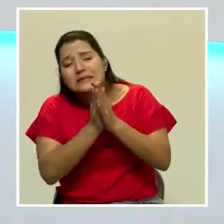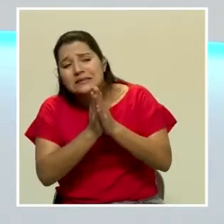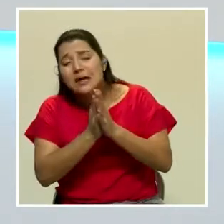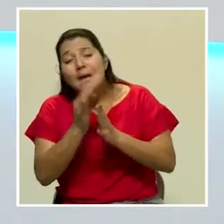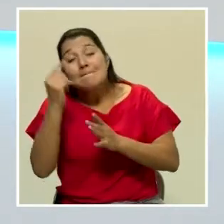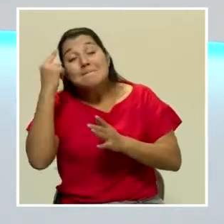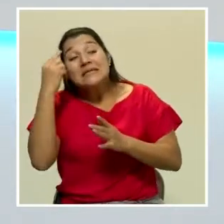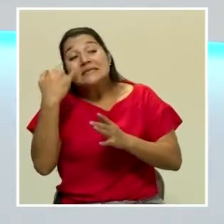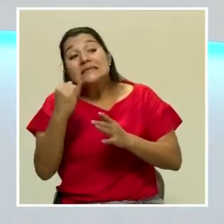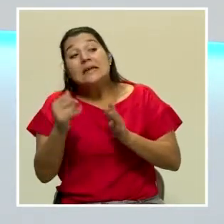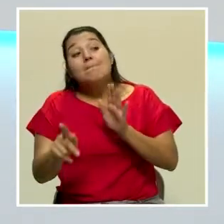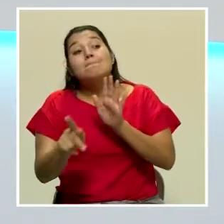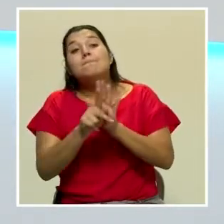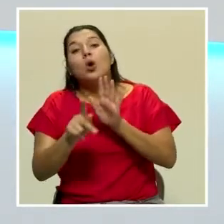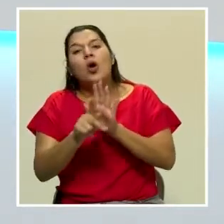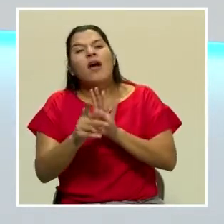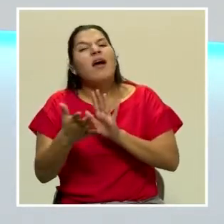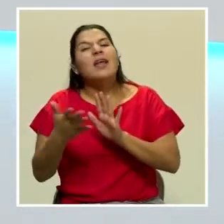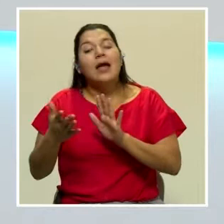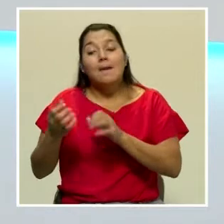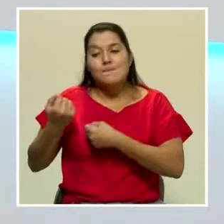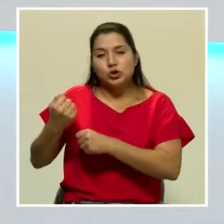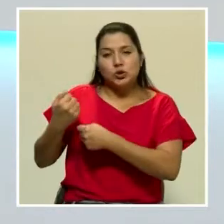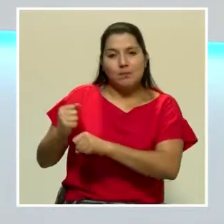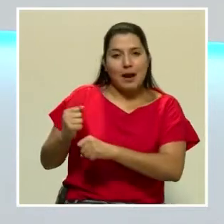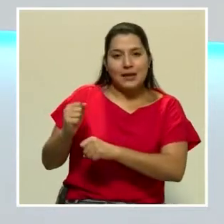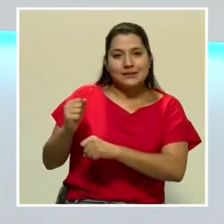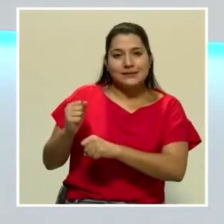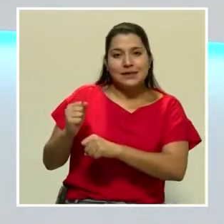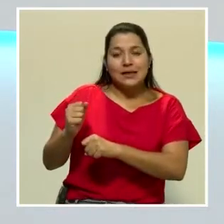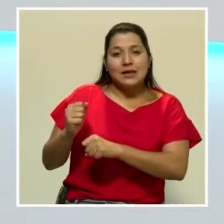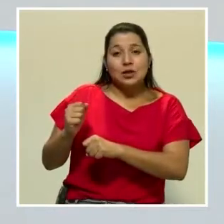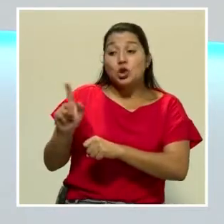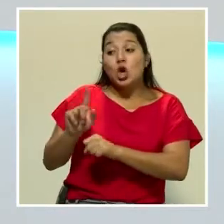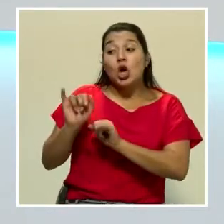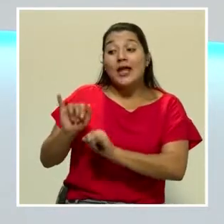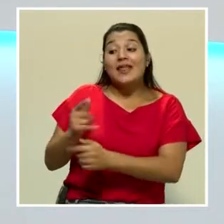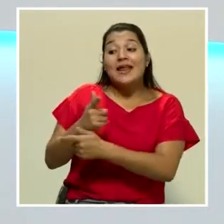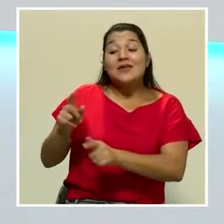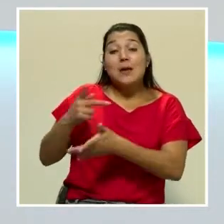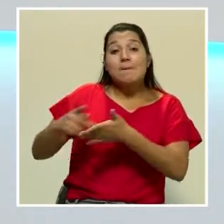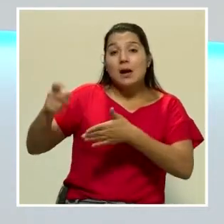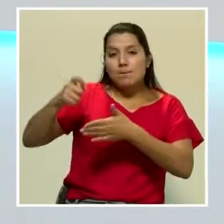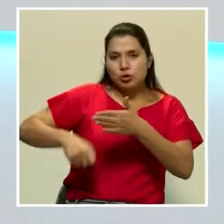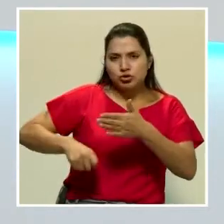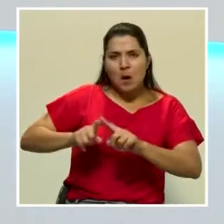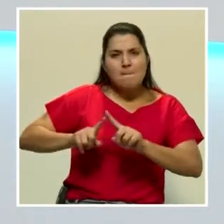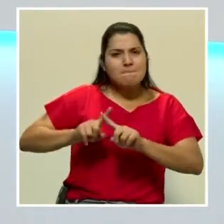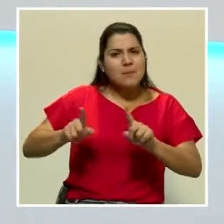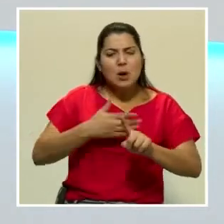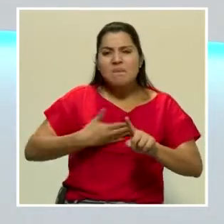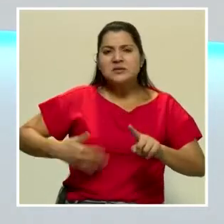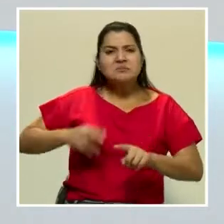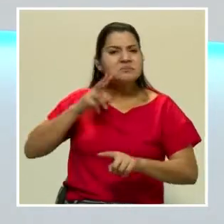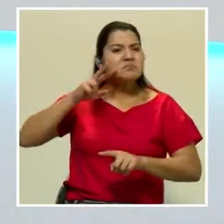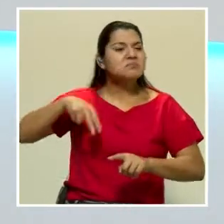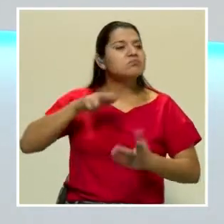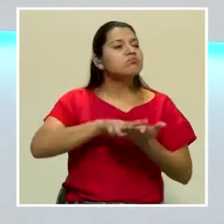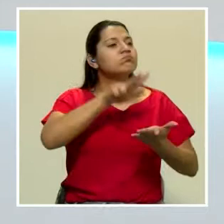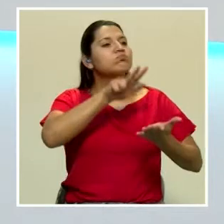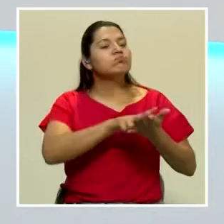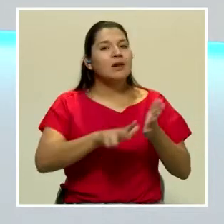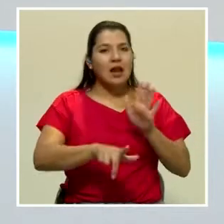el veto, y finalmente no, el presidente ratificó la ley. Entonces el ministro quedó